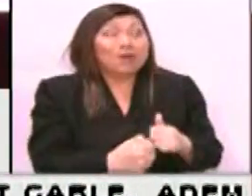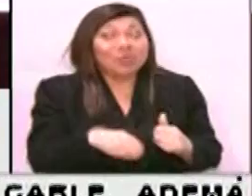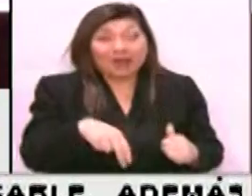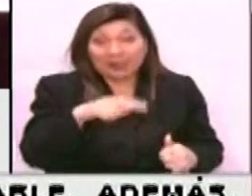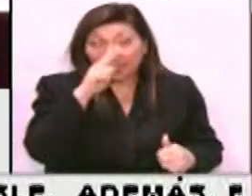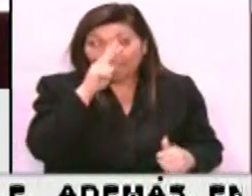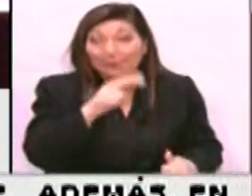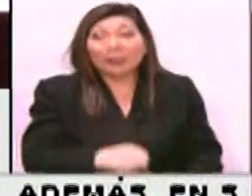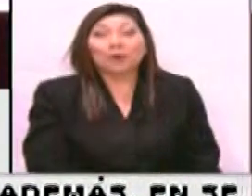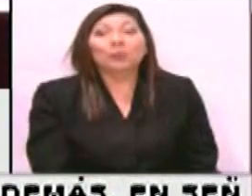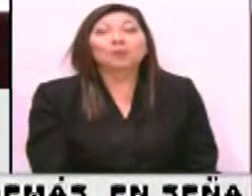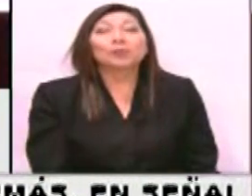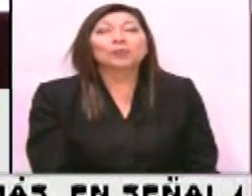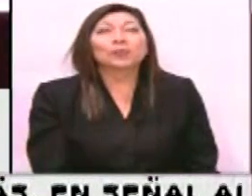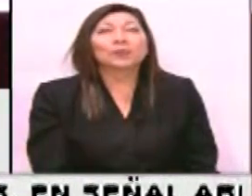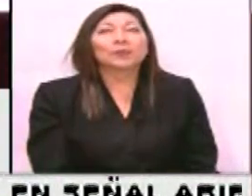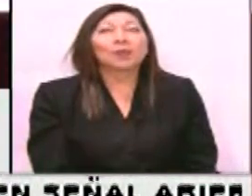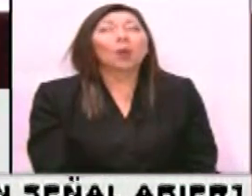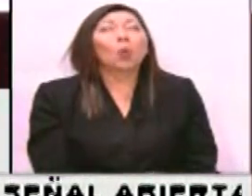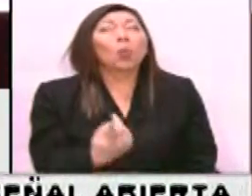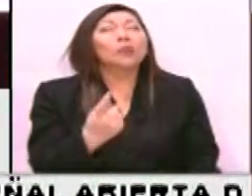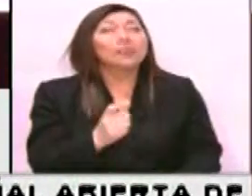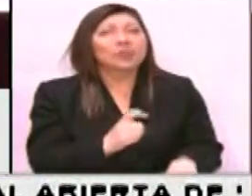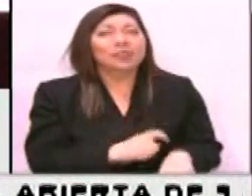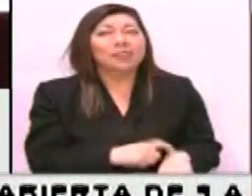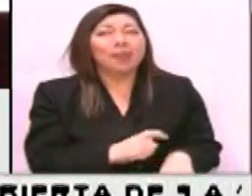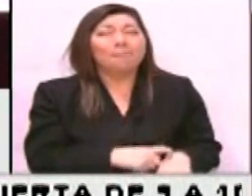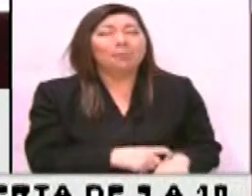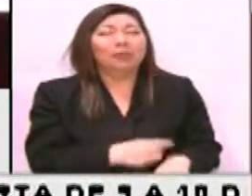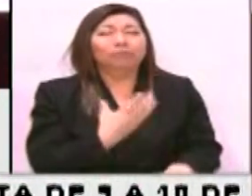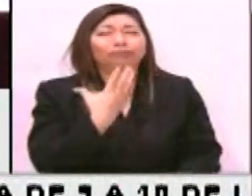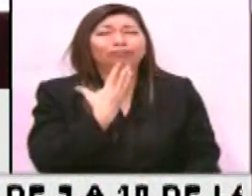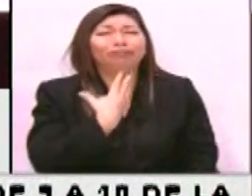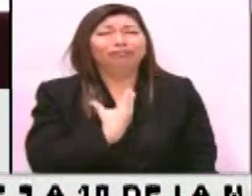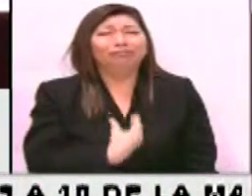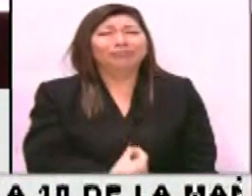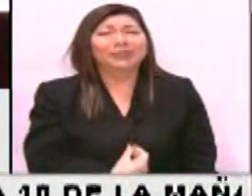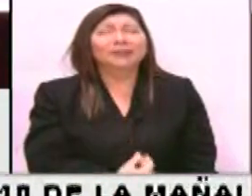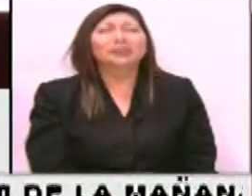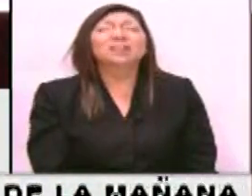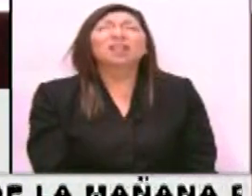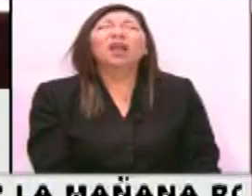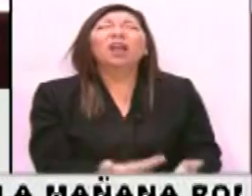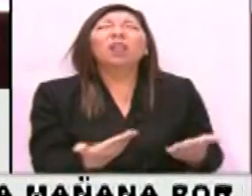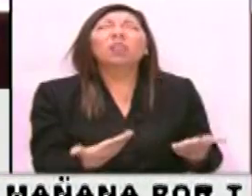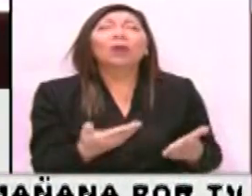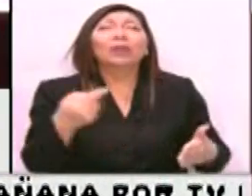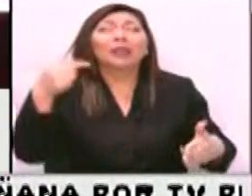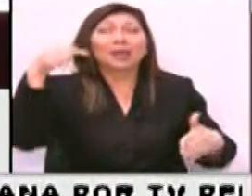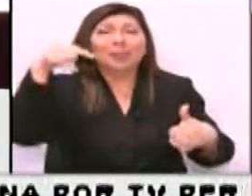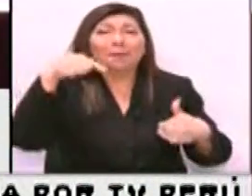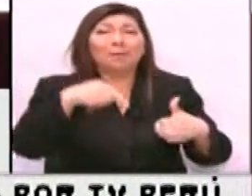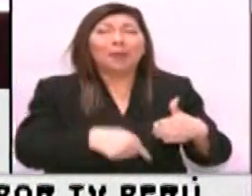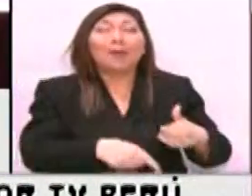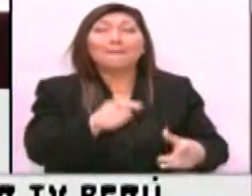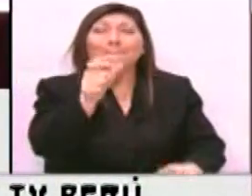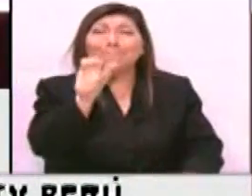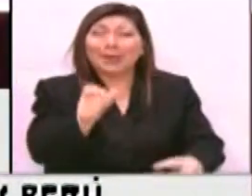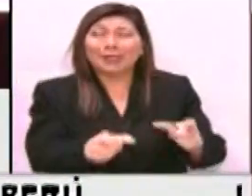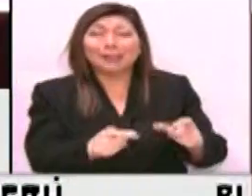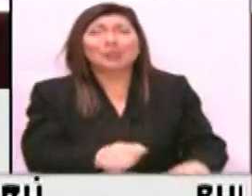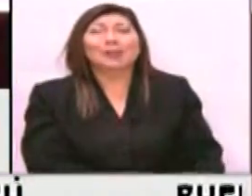Perú hubo un periodo triste donde se asesinó a